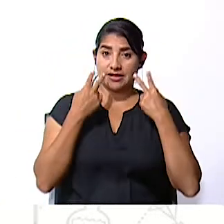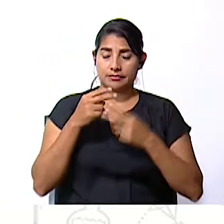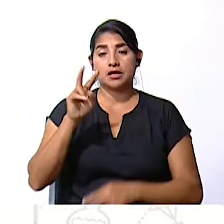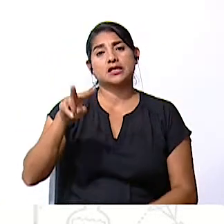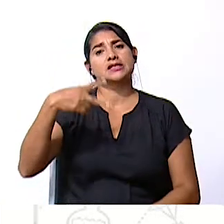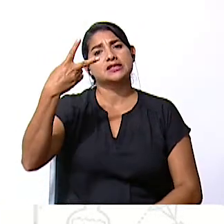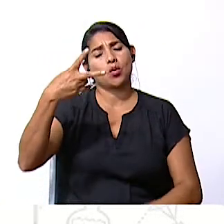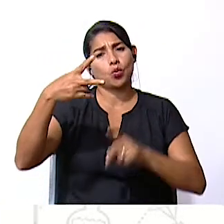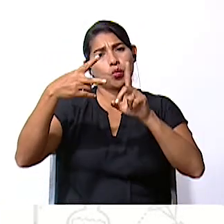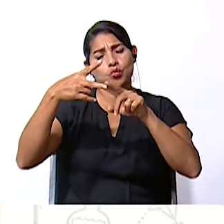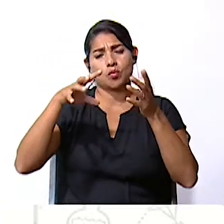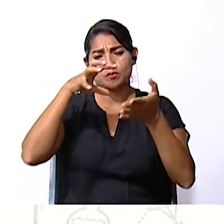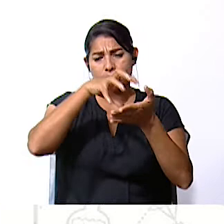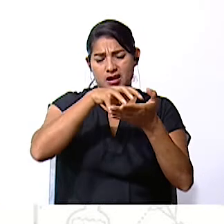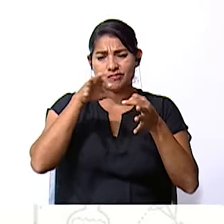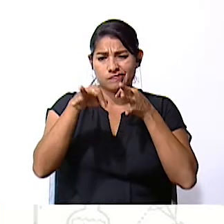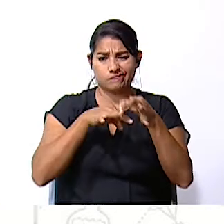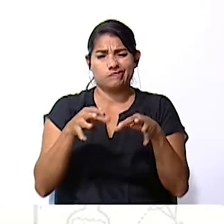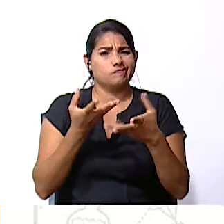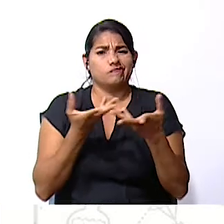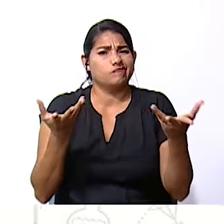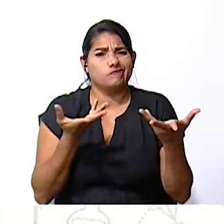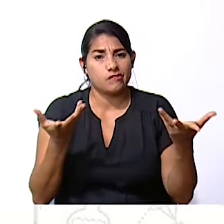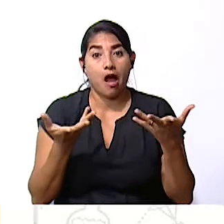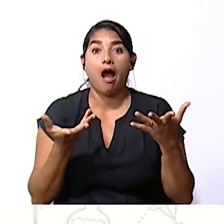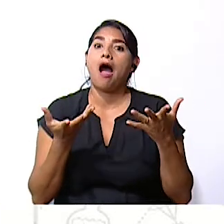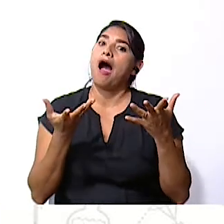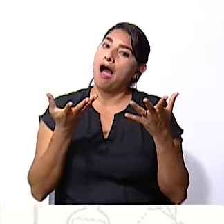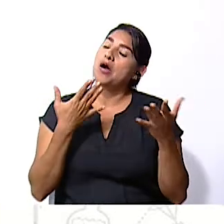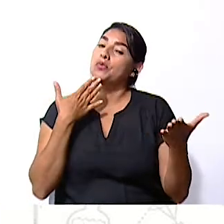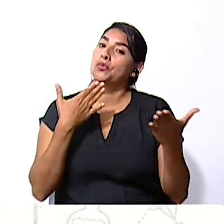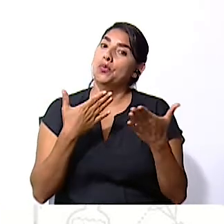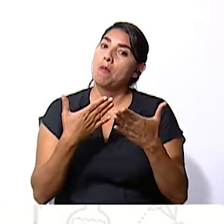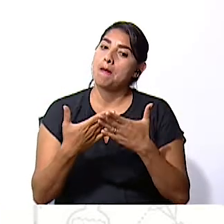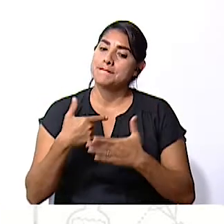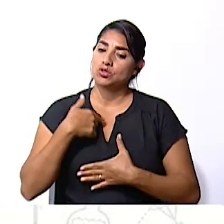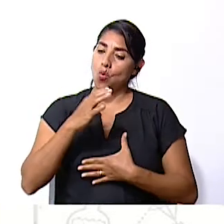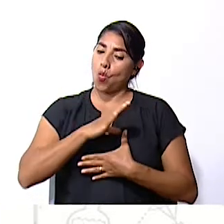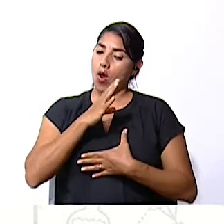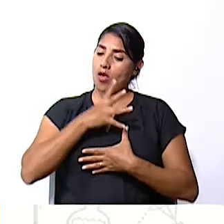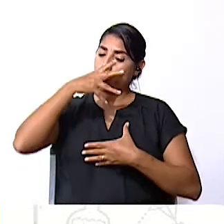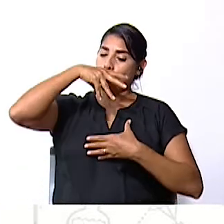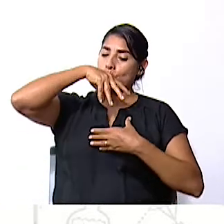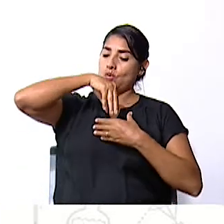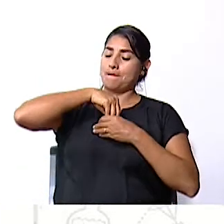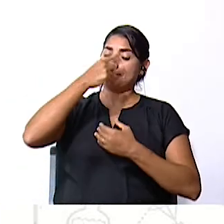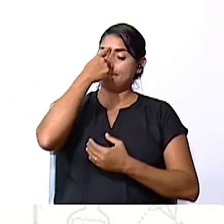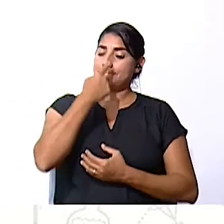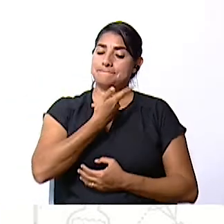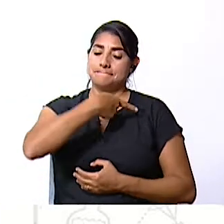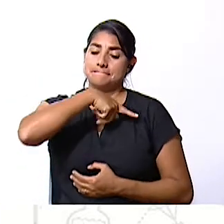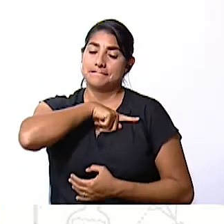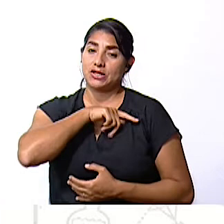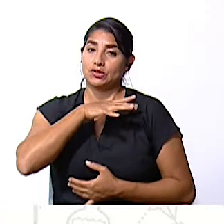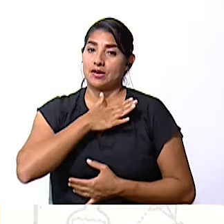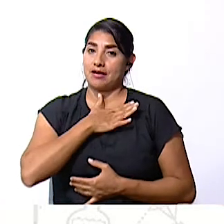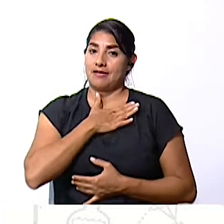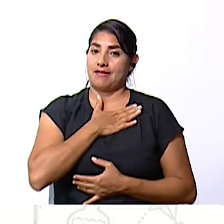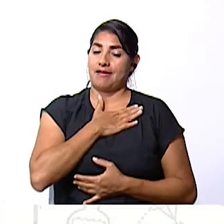segundo párrafo, ¿qué voy a mencionar en ese segundo párrafo? Bueno, mis cualidades, esas que me hacen